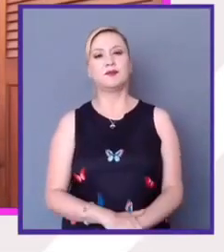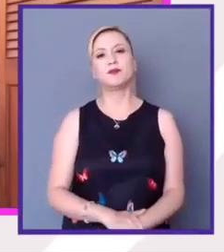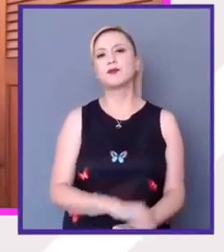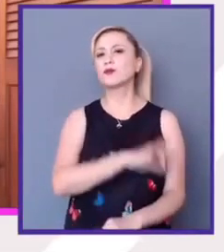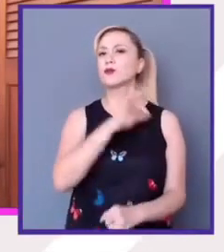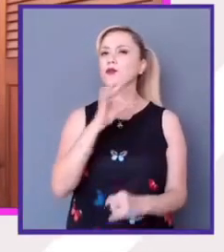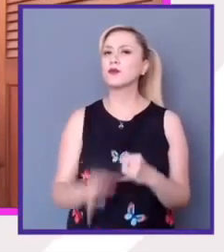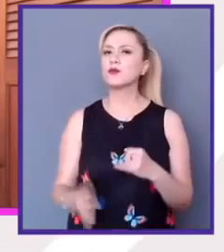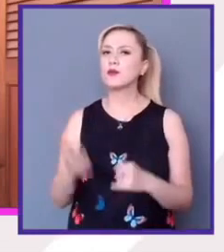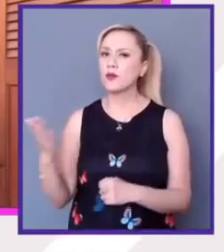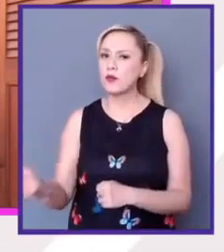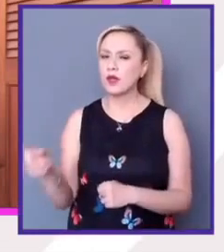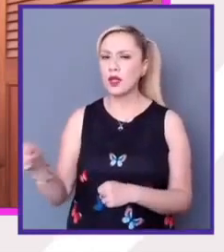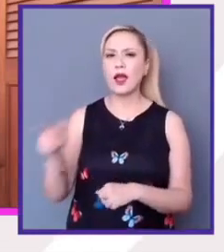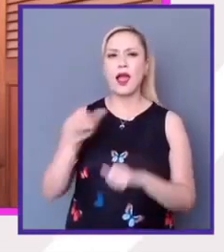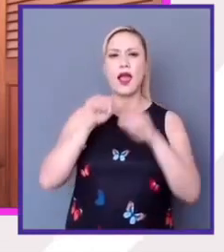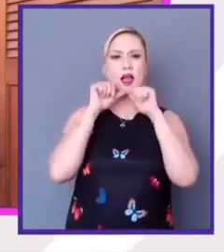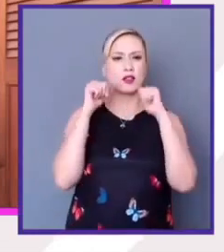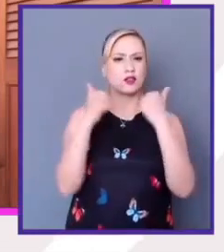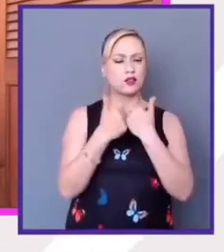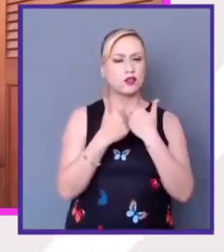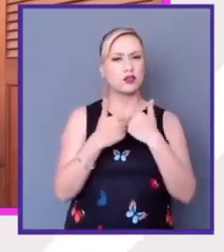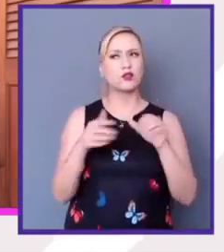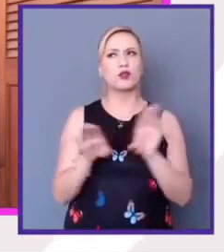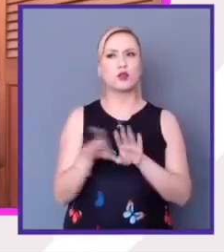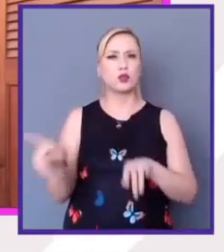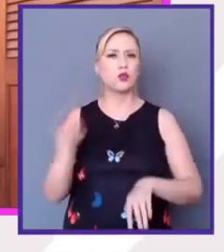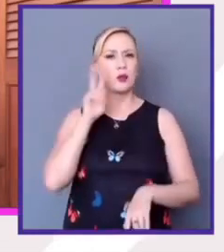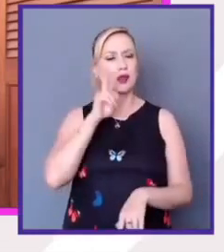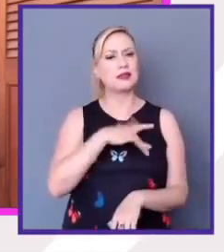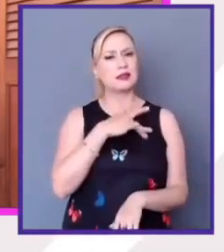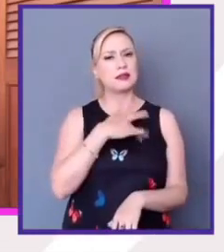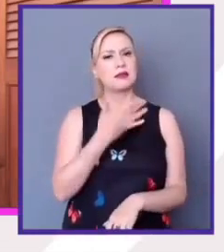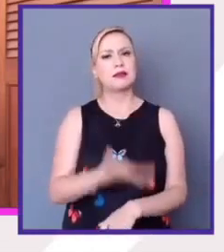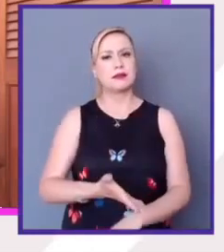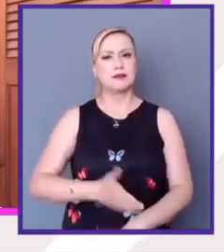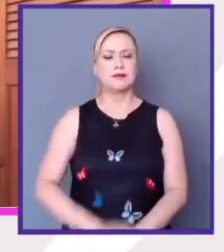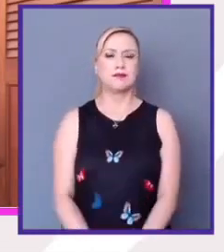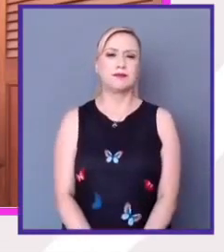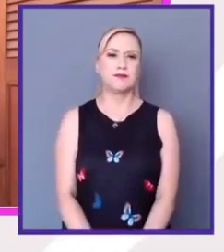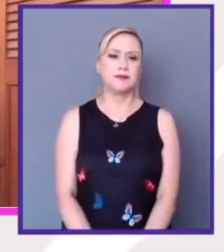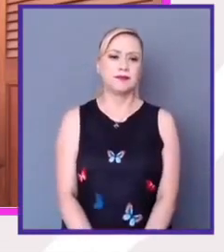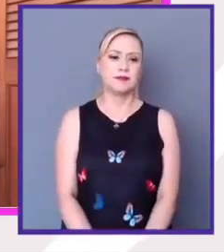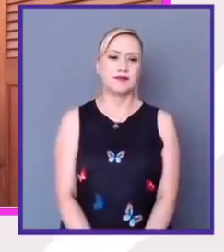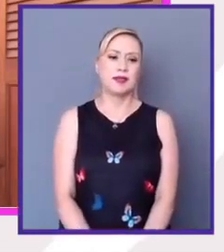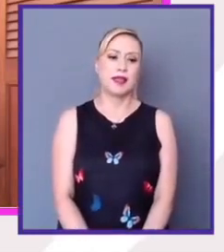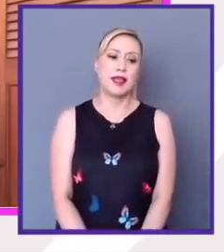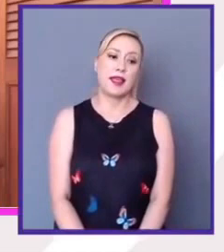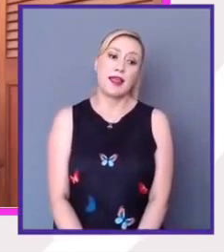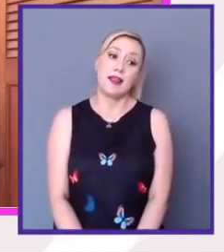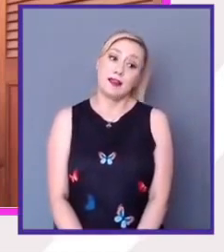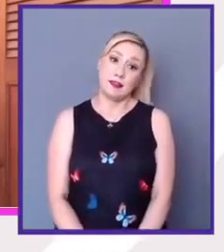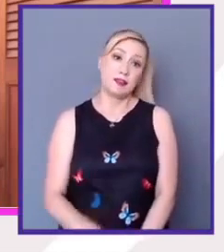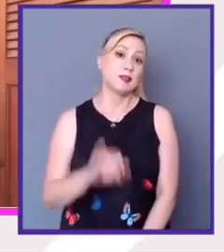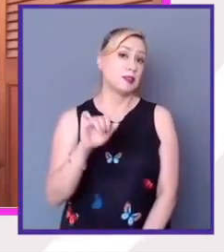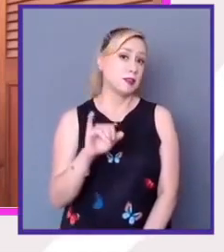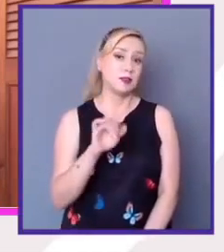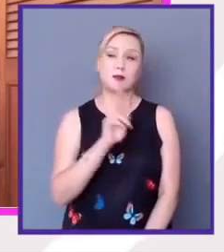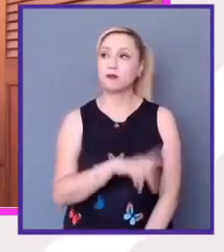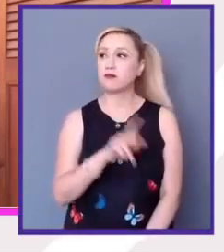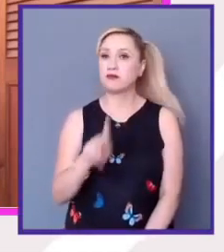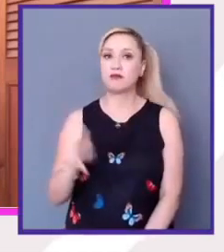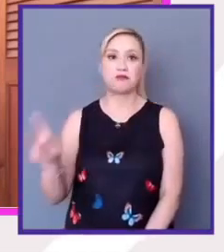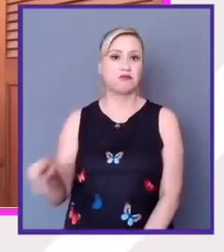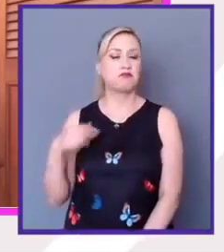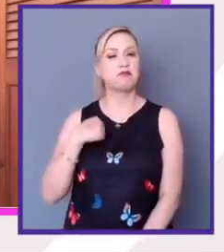Racismo MX, ¿cómo ven ustedes esta situación? Pues concuerdo con Mauricio y